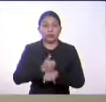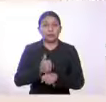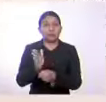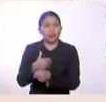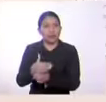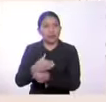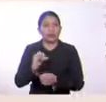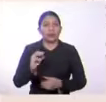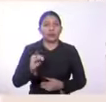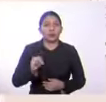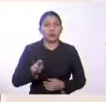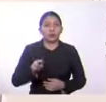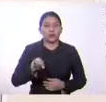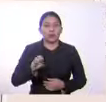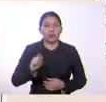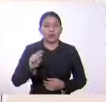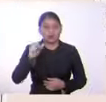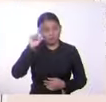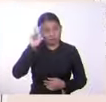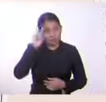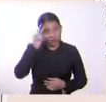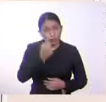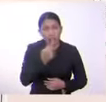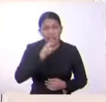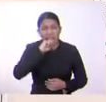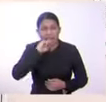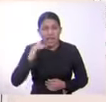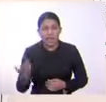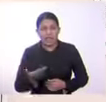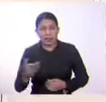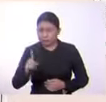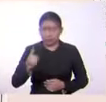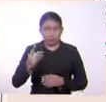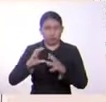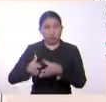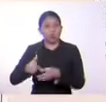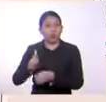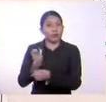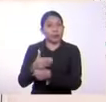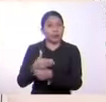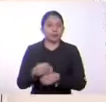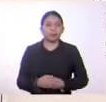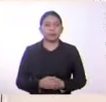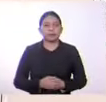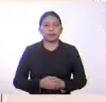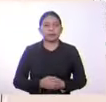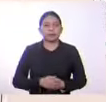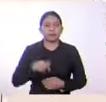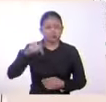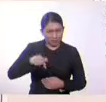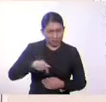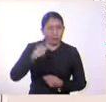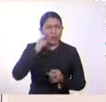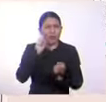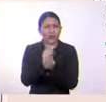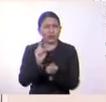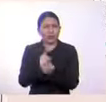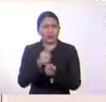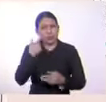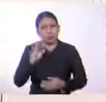Partido Campesino, ¿verdad? Que ya son las primeras figuras de partidos. Los partidos que conocemos hasta este momento, como